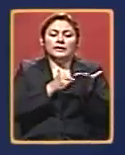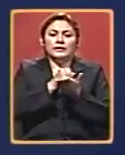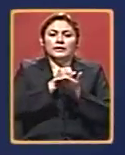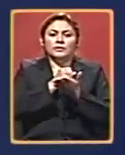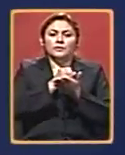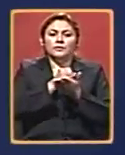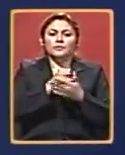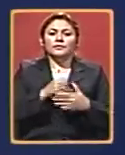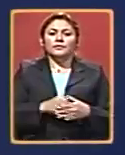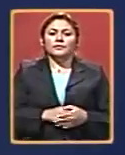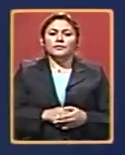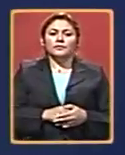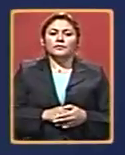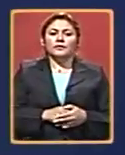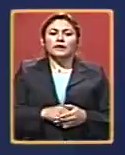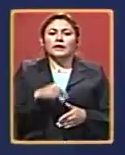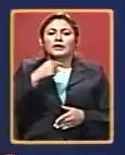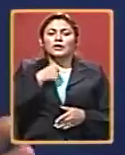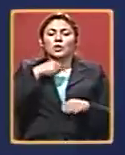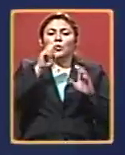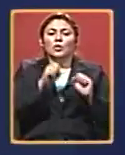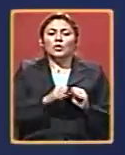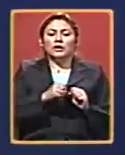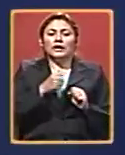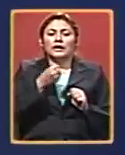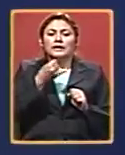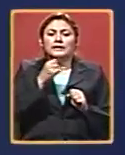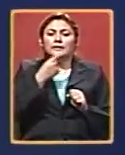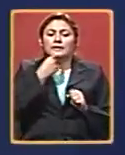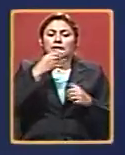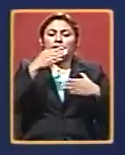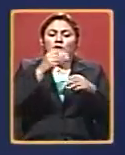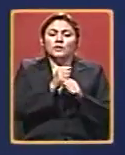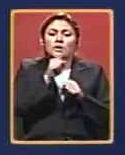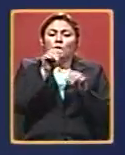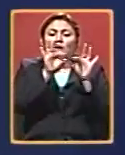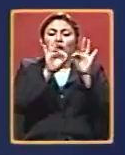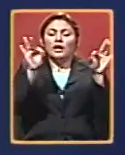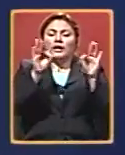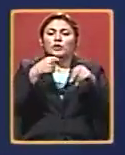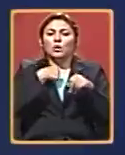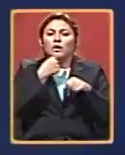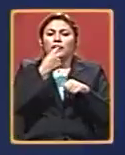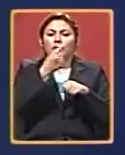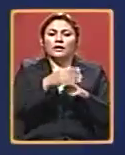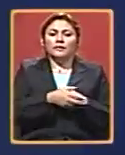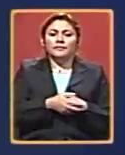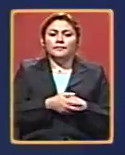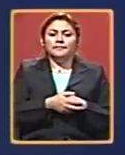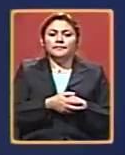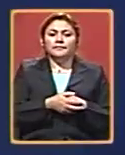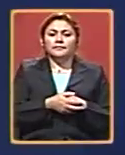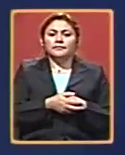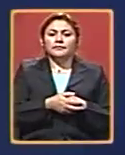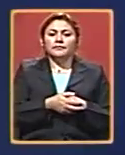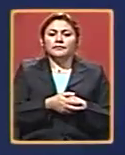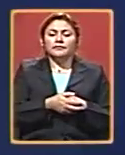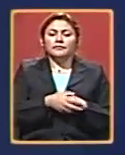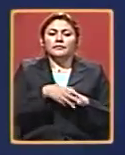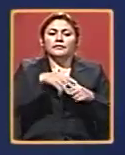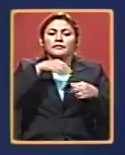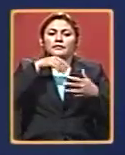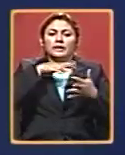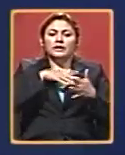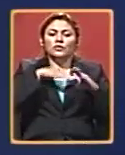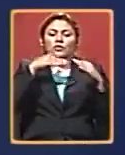investigación. Yo podría, si me lo pone a resumirlo en un renglón, yo le diría, en el